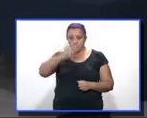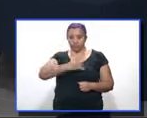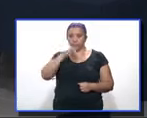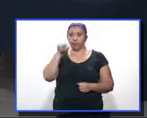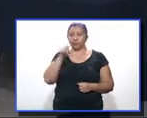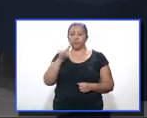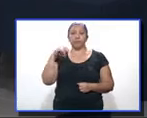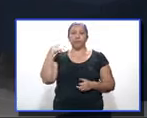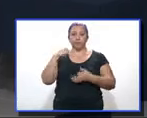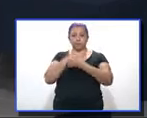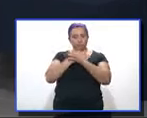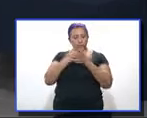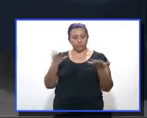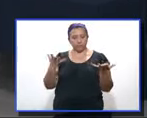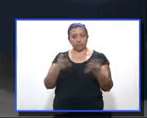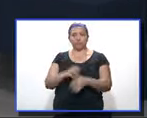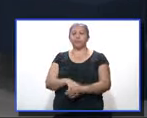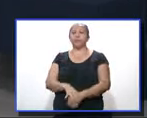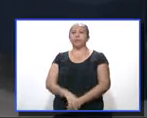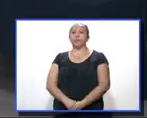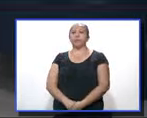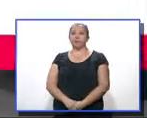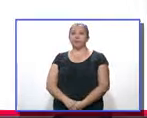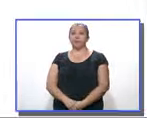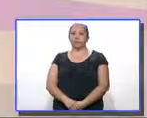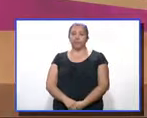Quimé, Maribel Vega, Tele Yucatán te informa.